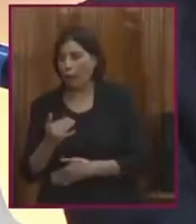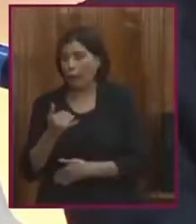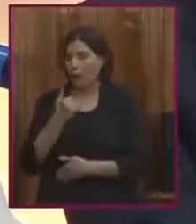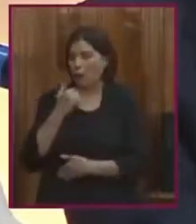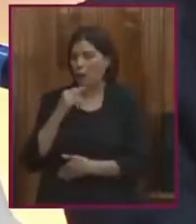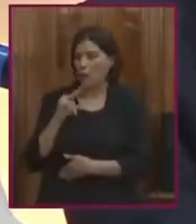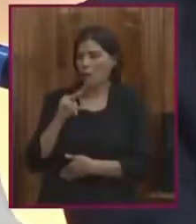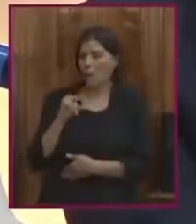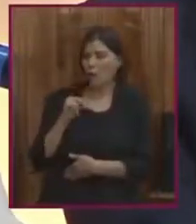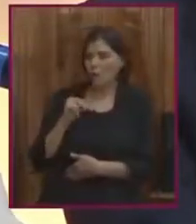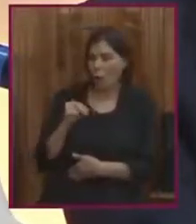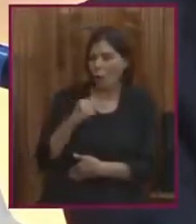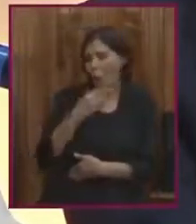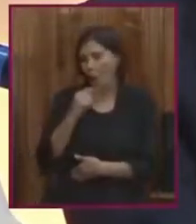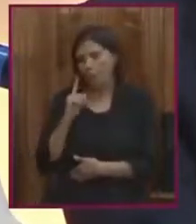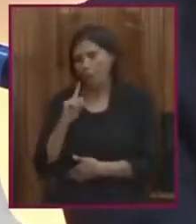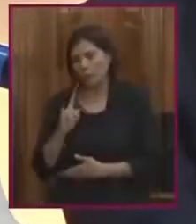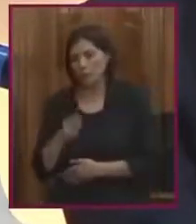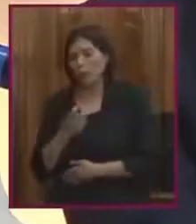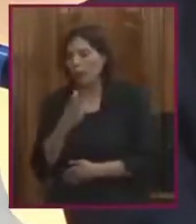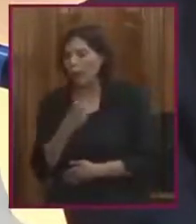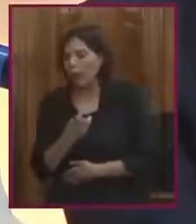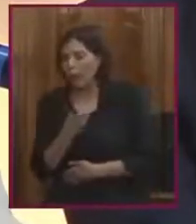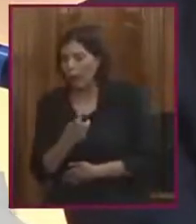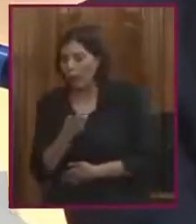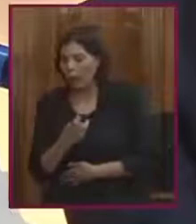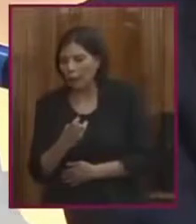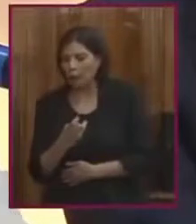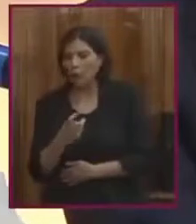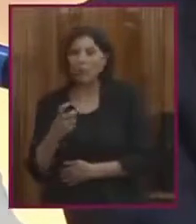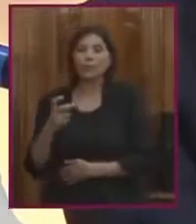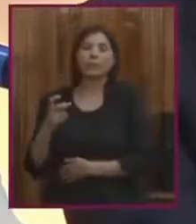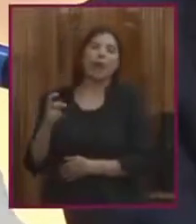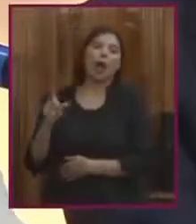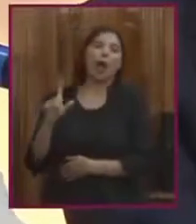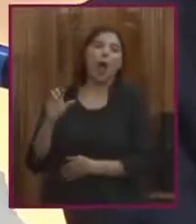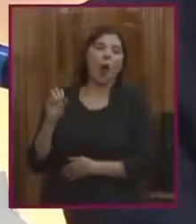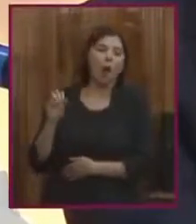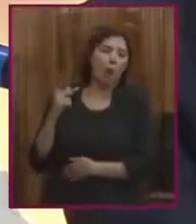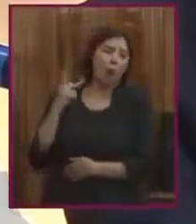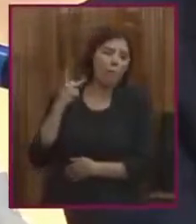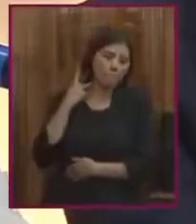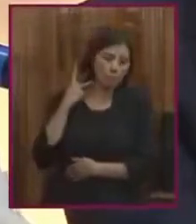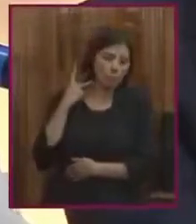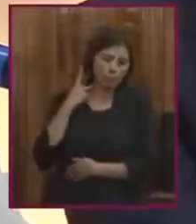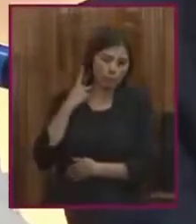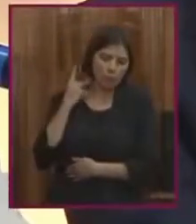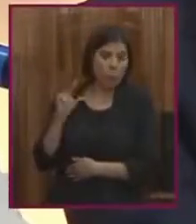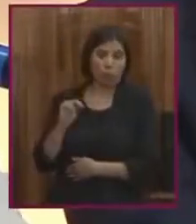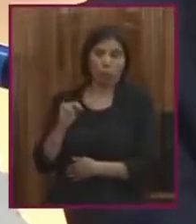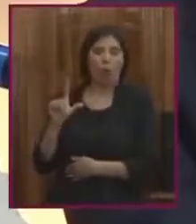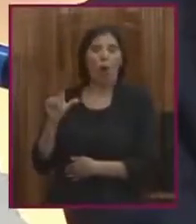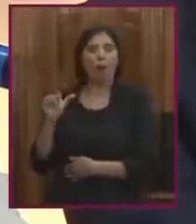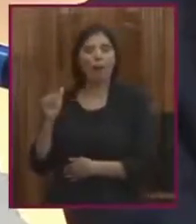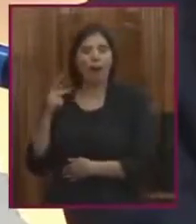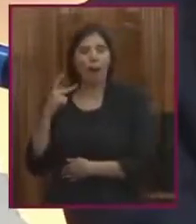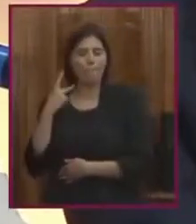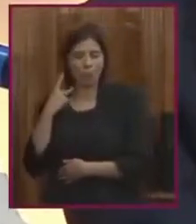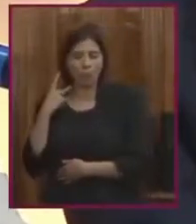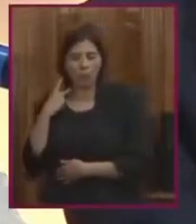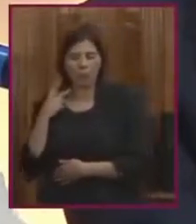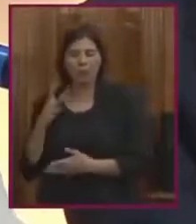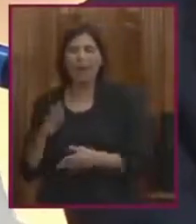género, sino porque es lo político, no la política. Porque esto es lo político, porque es